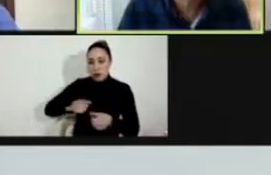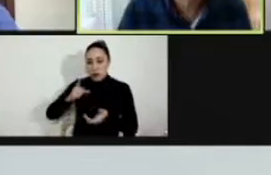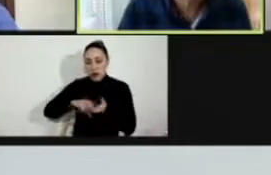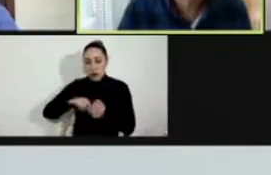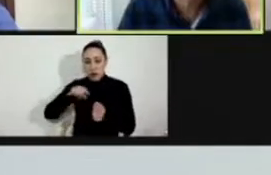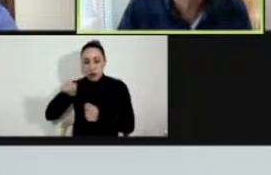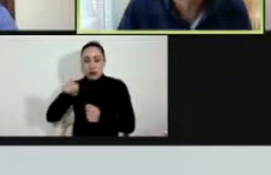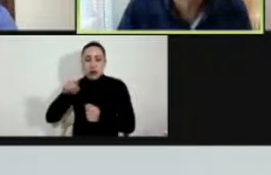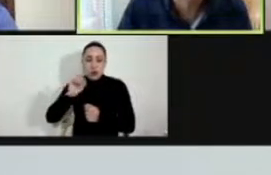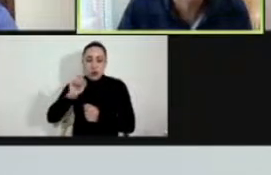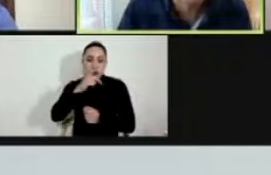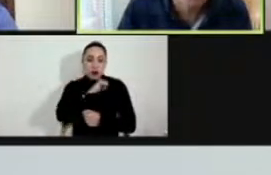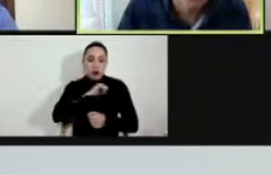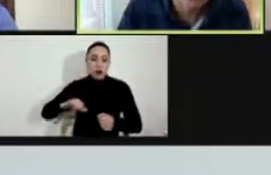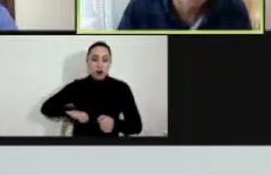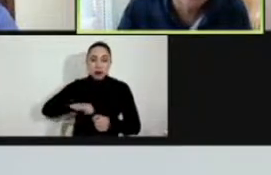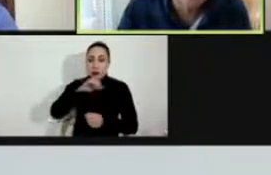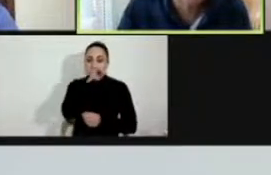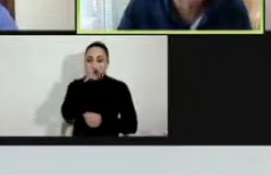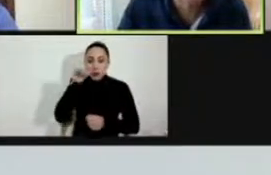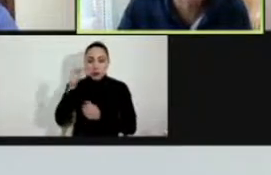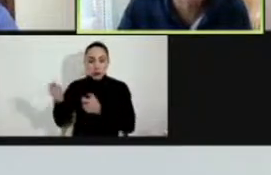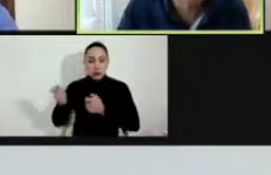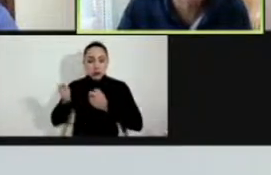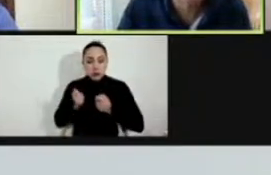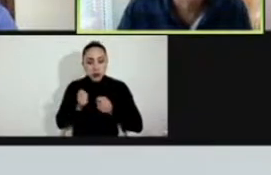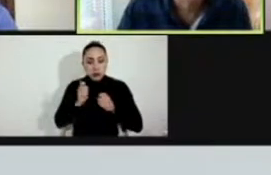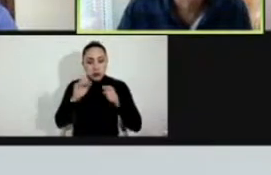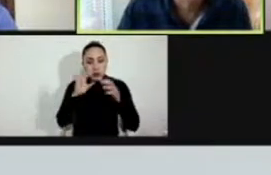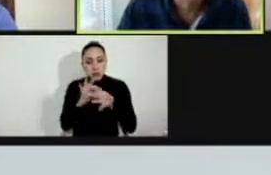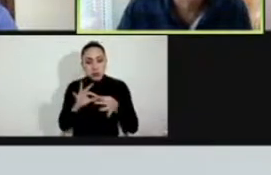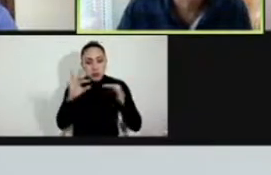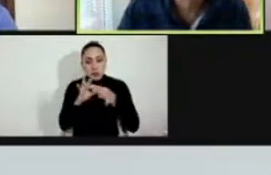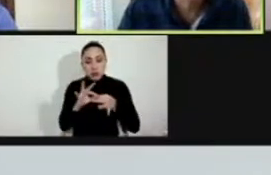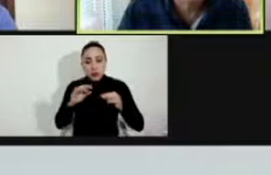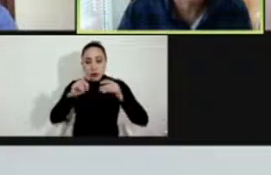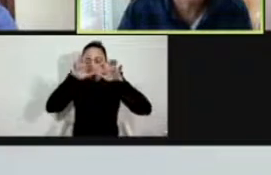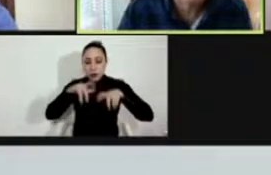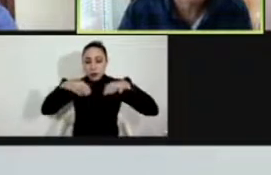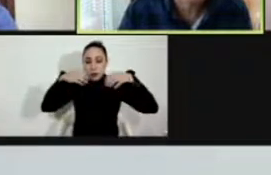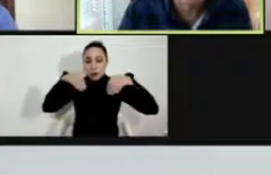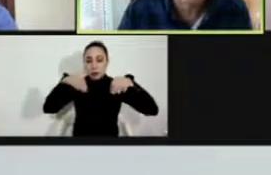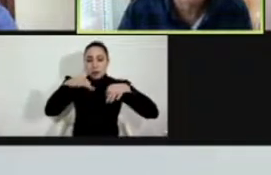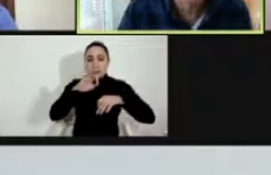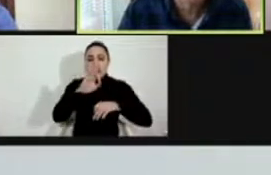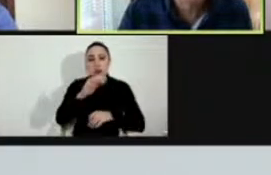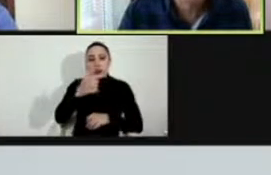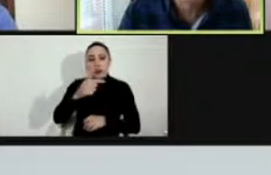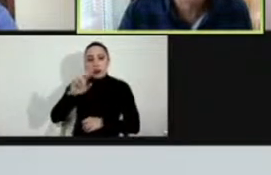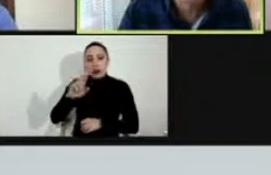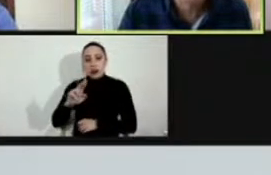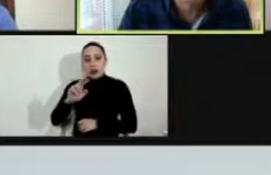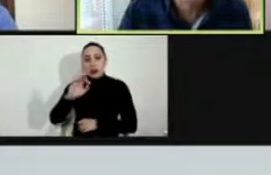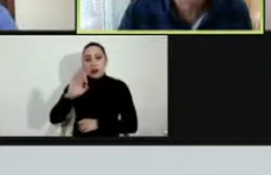Legislativo, remitió a esta soberanía el oficio número SGDGJ y el RPA